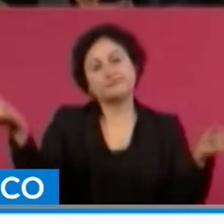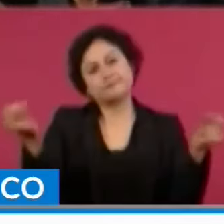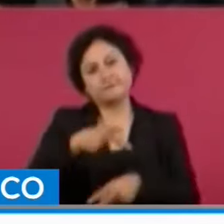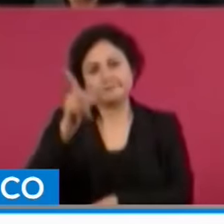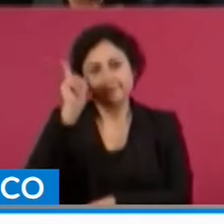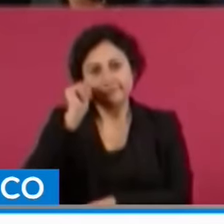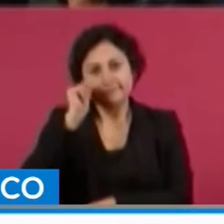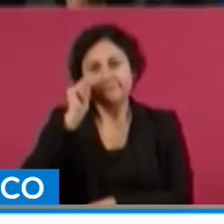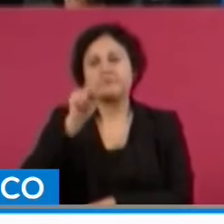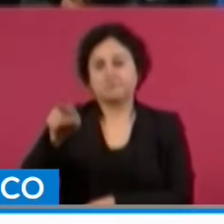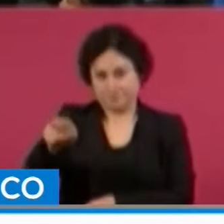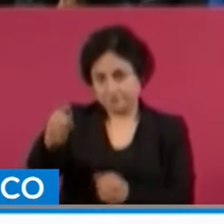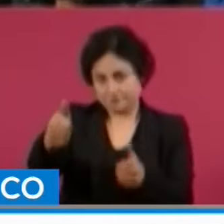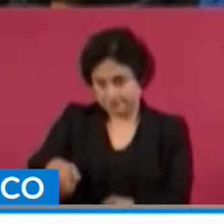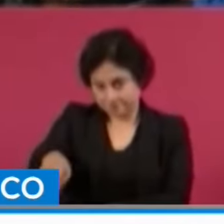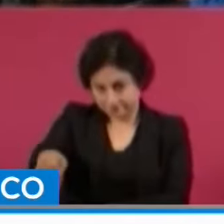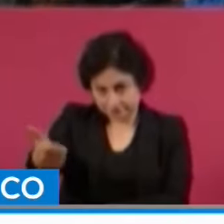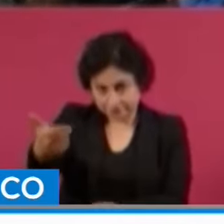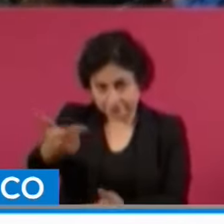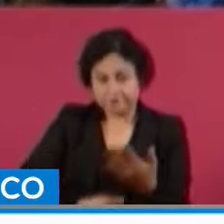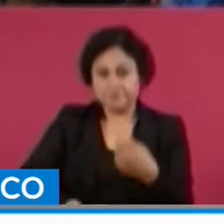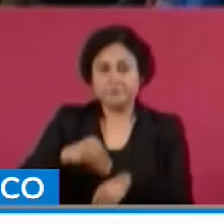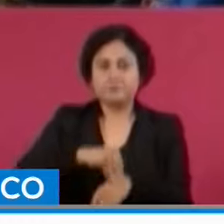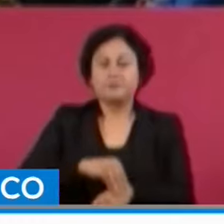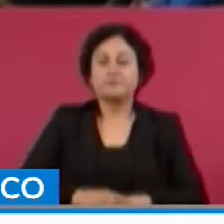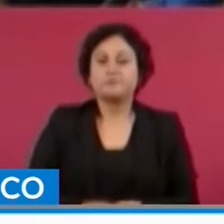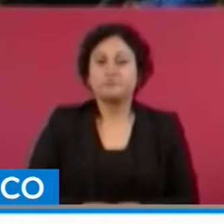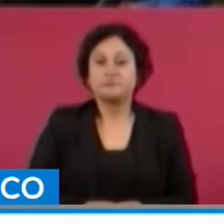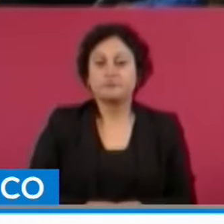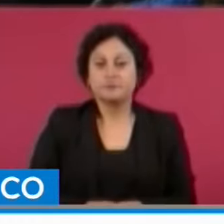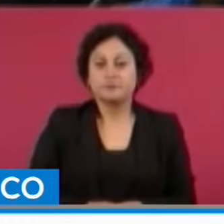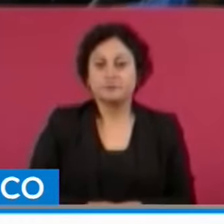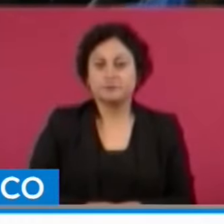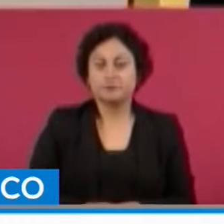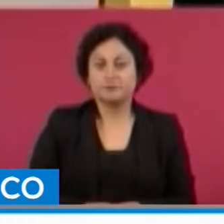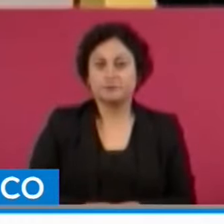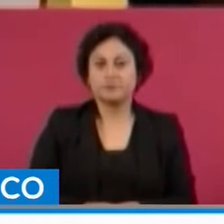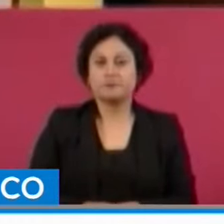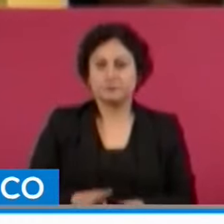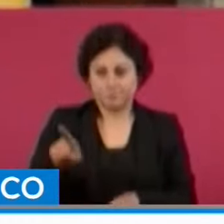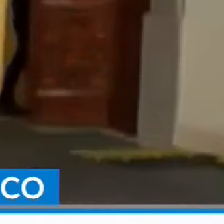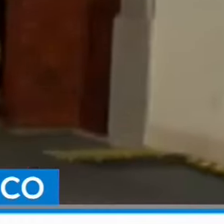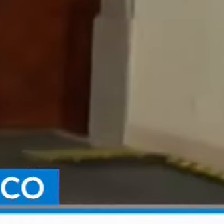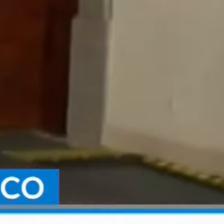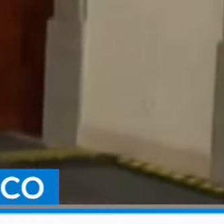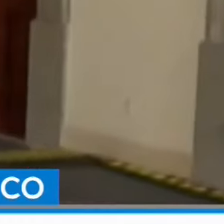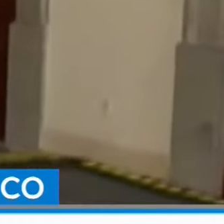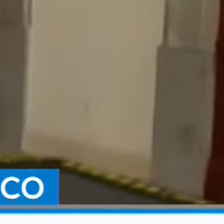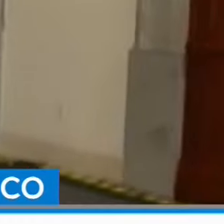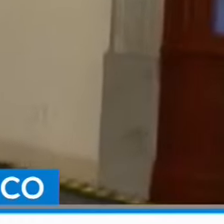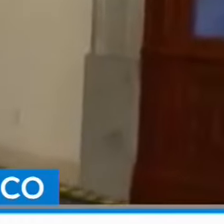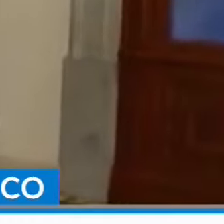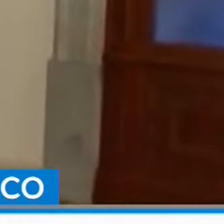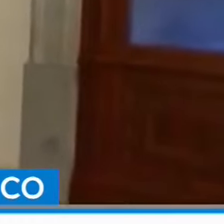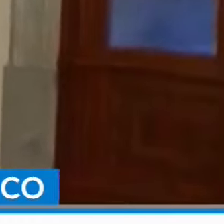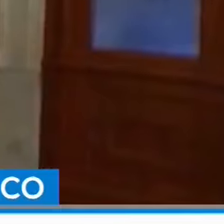funcionarios y asesores cercanos a López Obrador cuando ya era presidente de México. También citando un informante, señaló que una persona cercana al